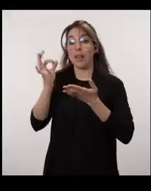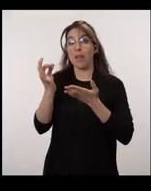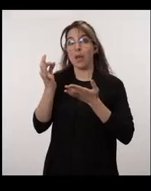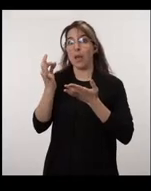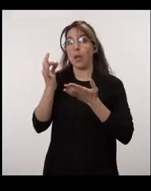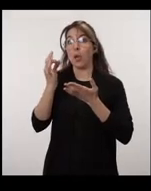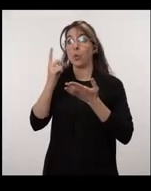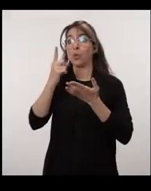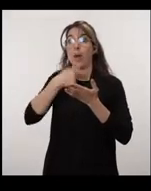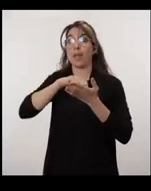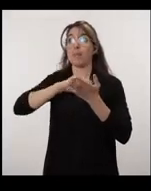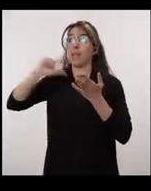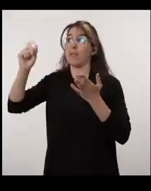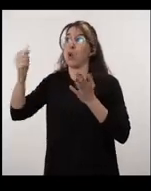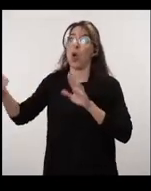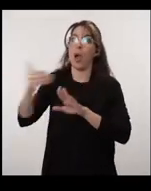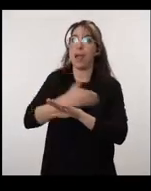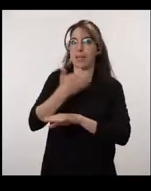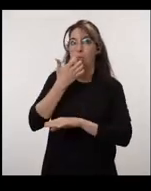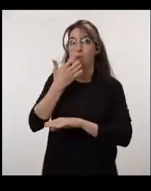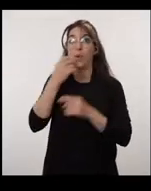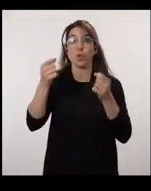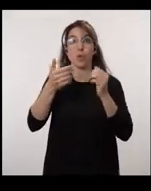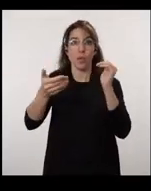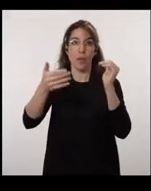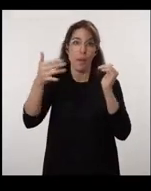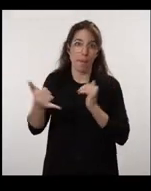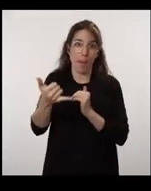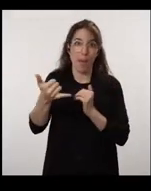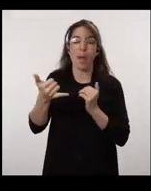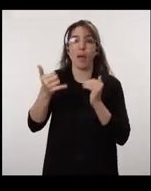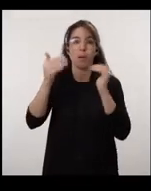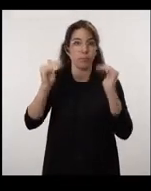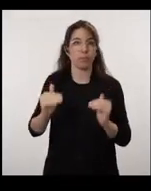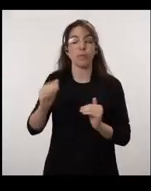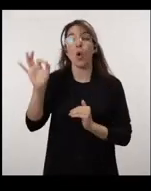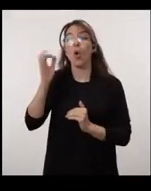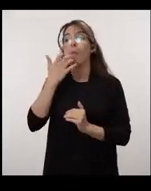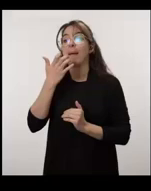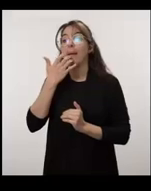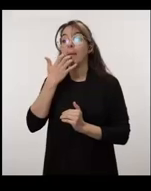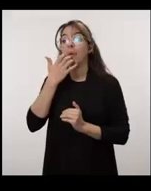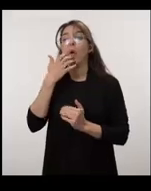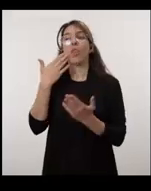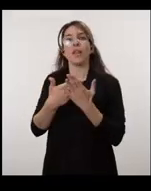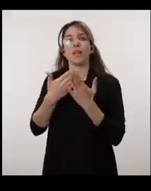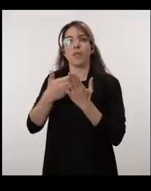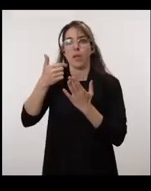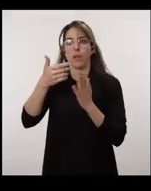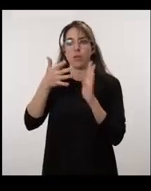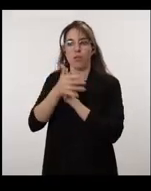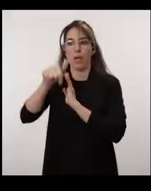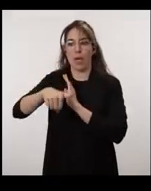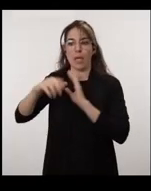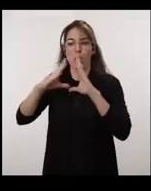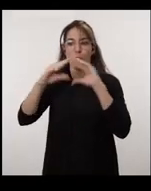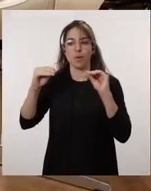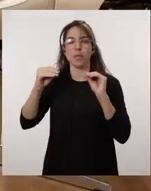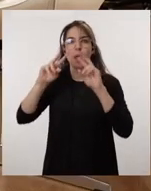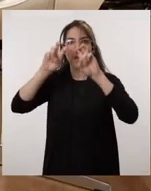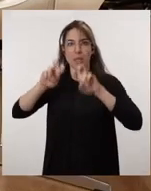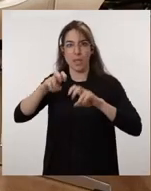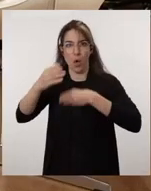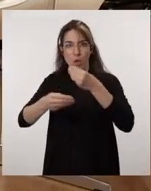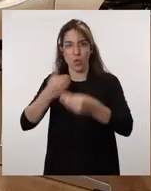entre ellos darse de baja en la seguridad social o obtener un certificado de sustancia de investigación en la universidad doy fe